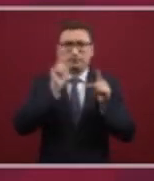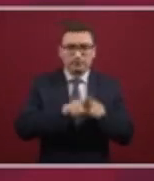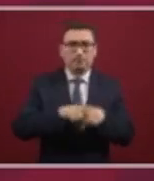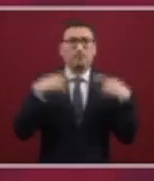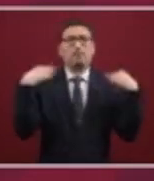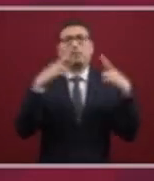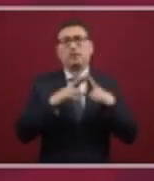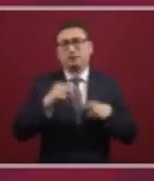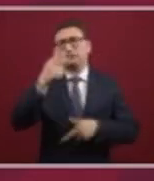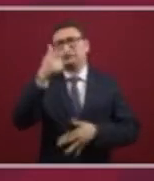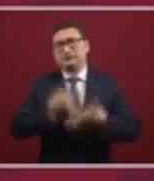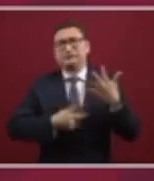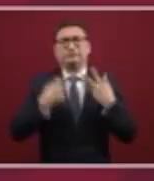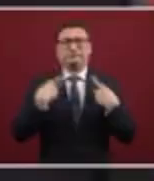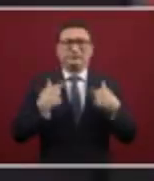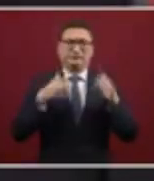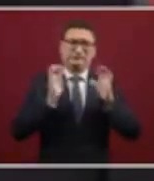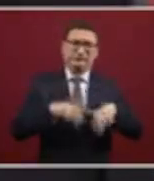maestros.